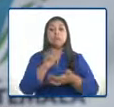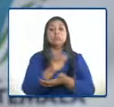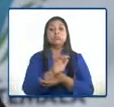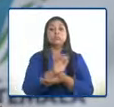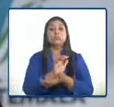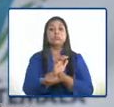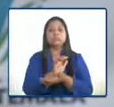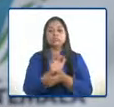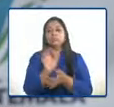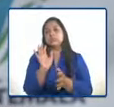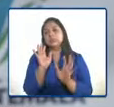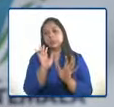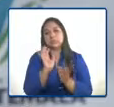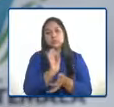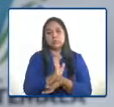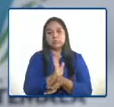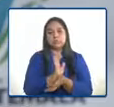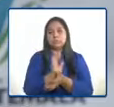a la espera